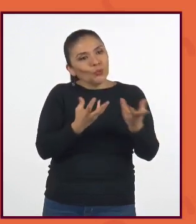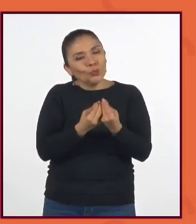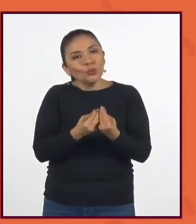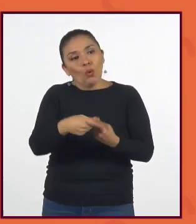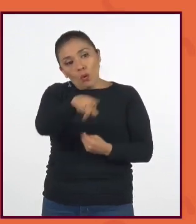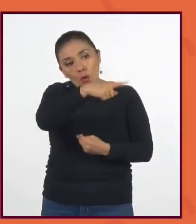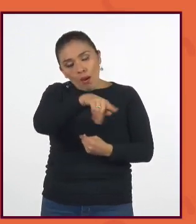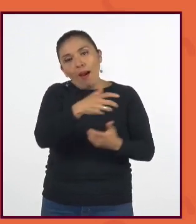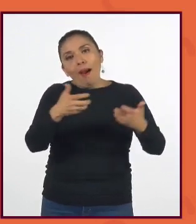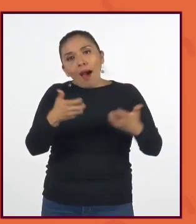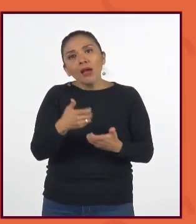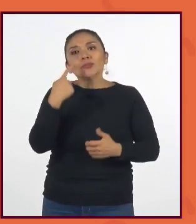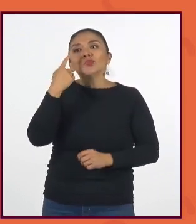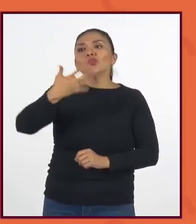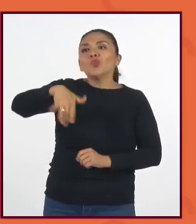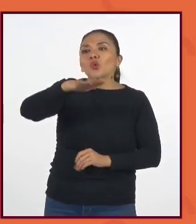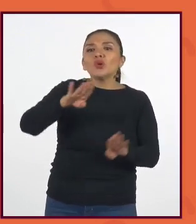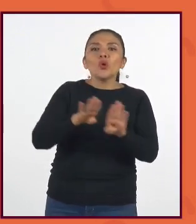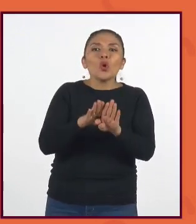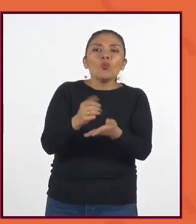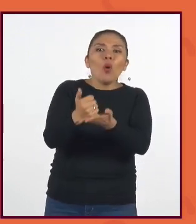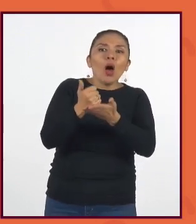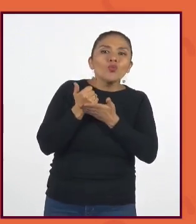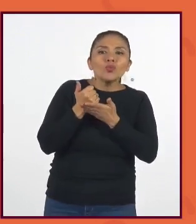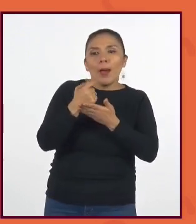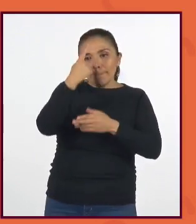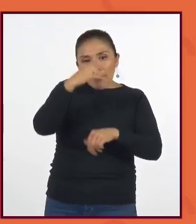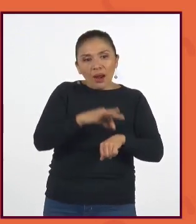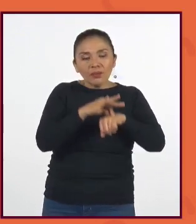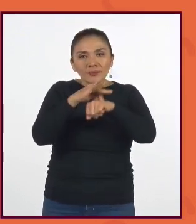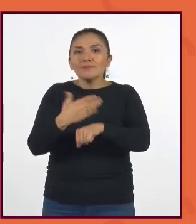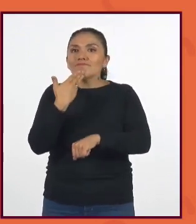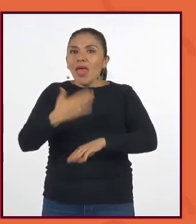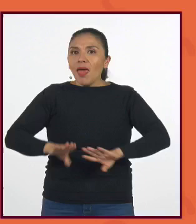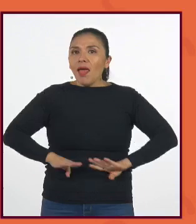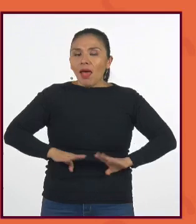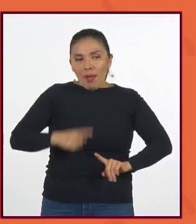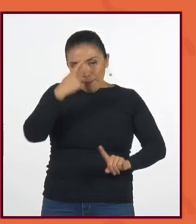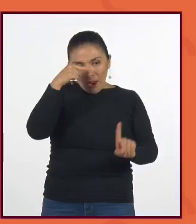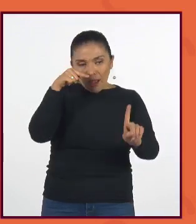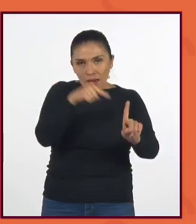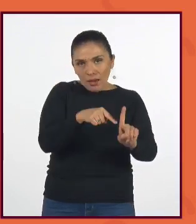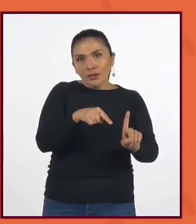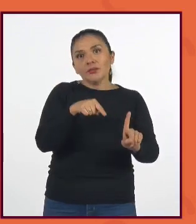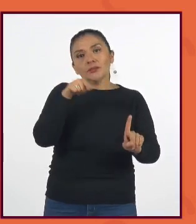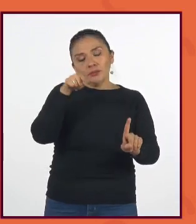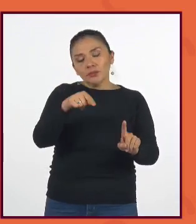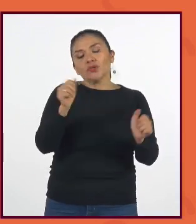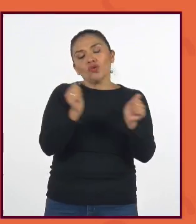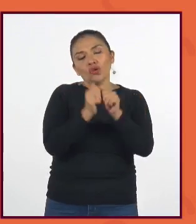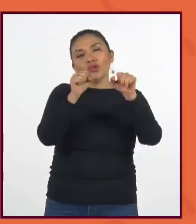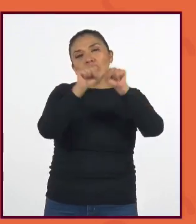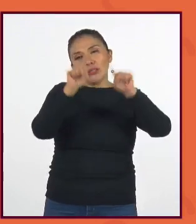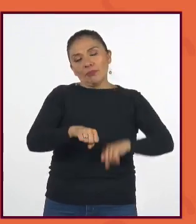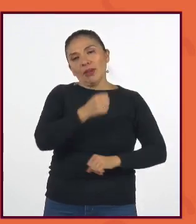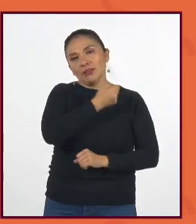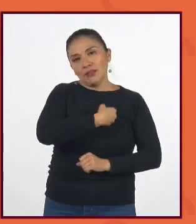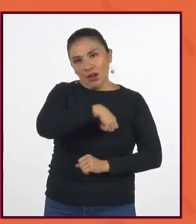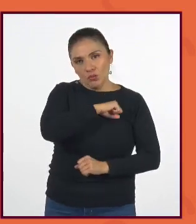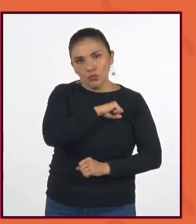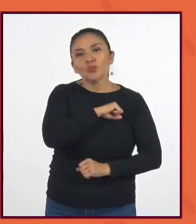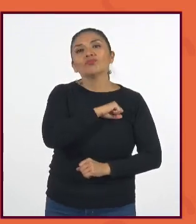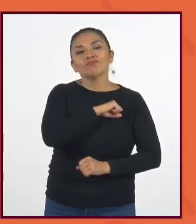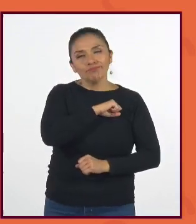busque recursos de canalización apropiados en el sistema de salud. O sea, existen